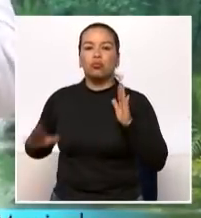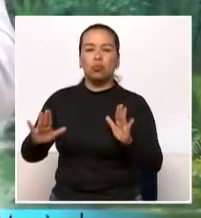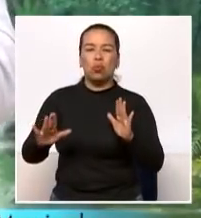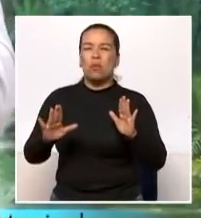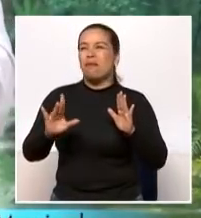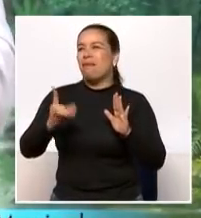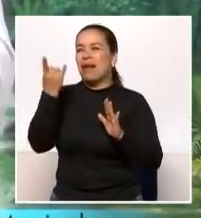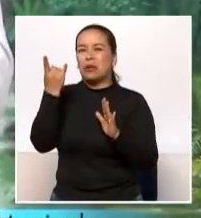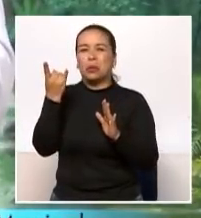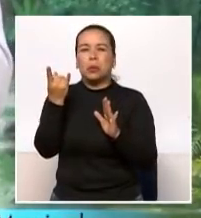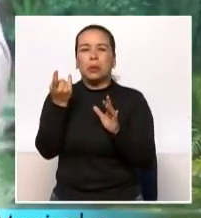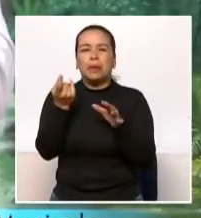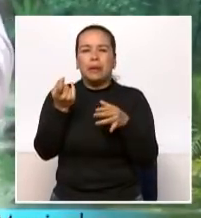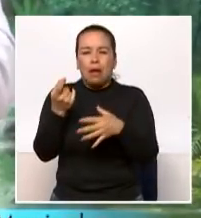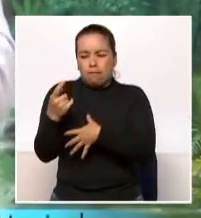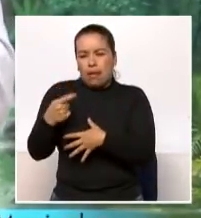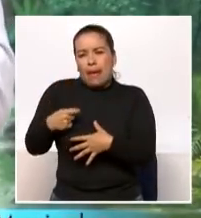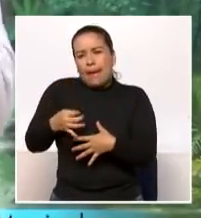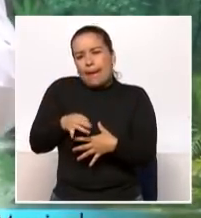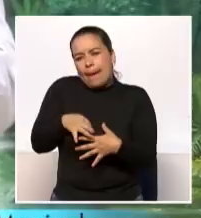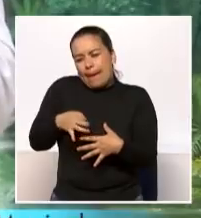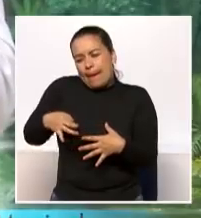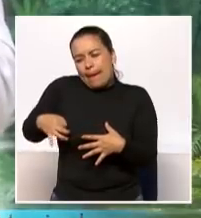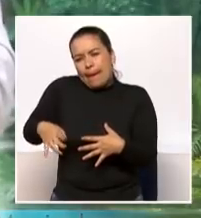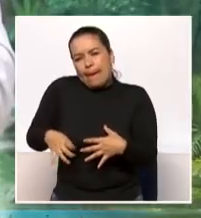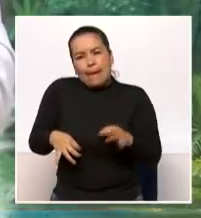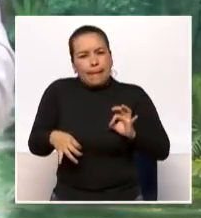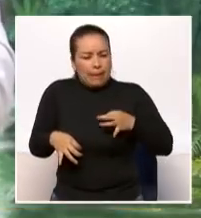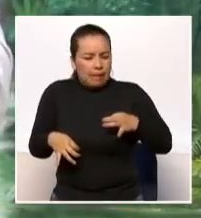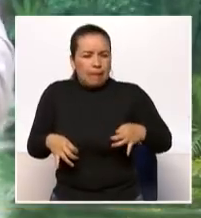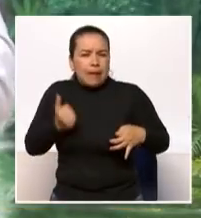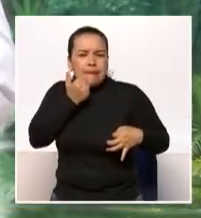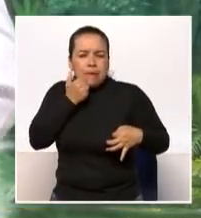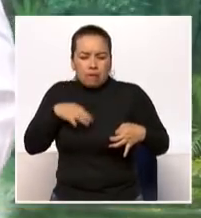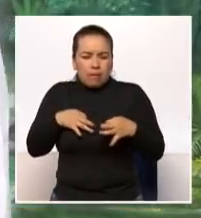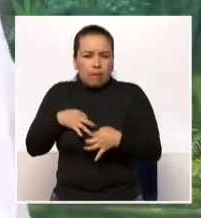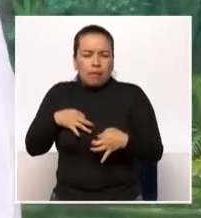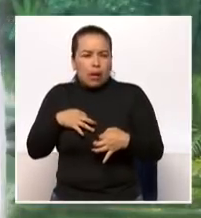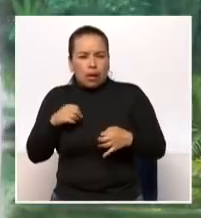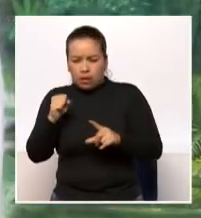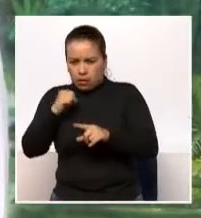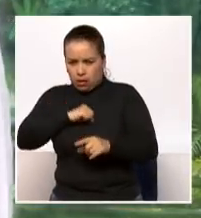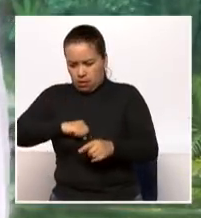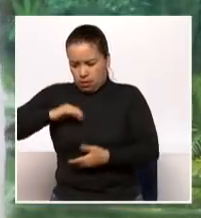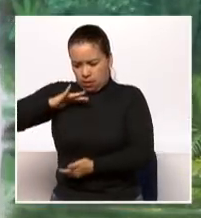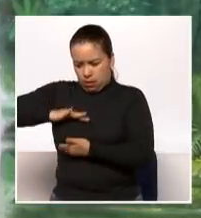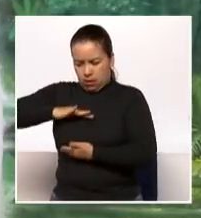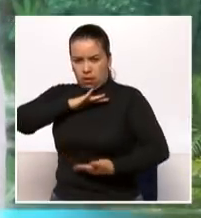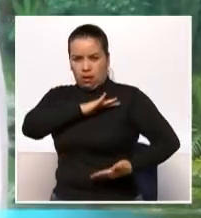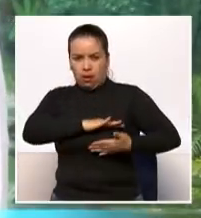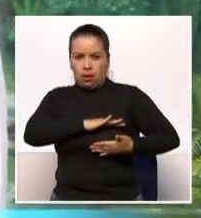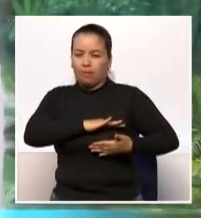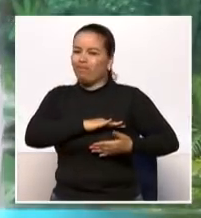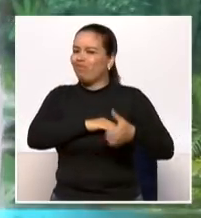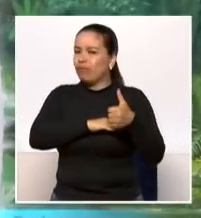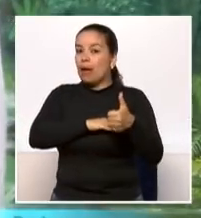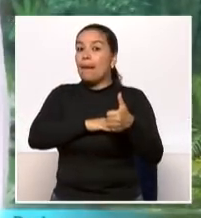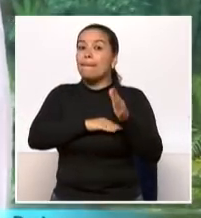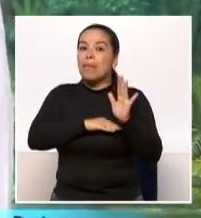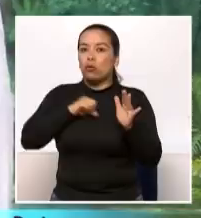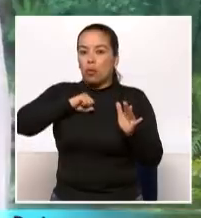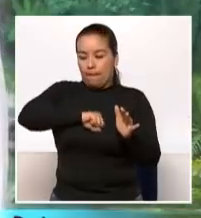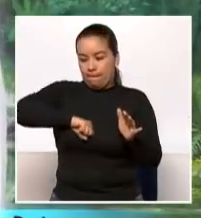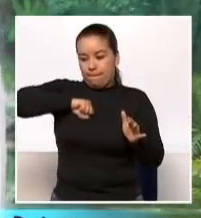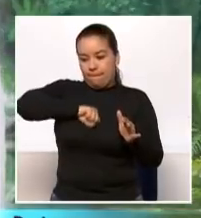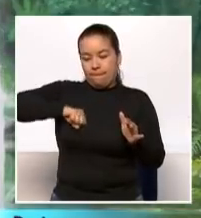le puede indicar a uno, bueno, esto no, esta lesión en el seno no es bueno. Pero la ecografía no es muy buena